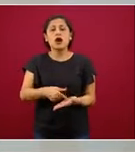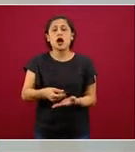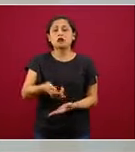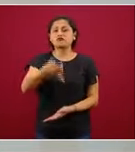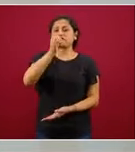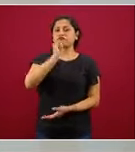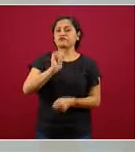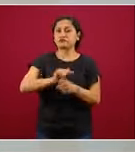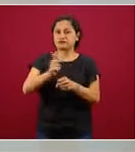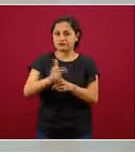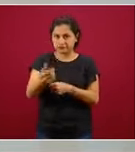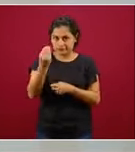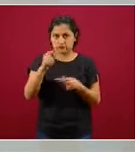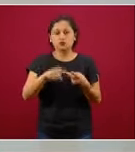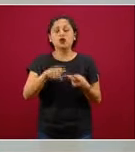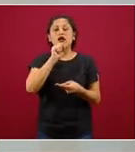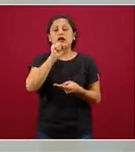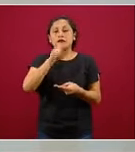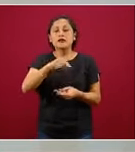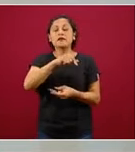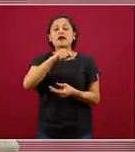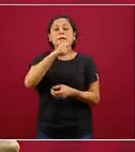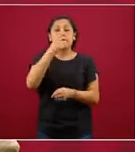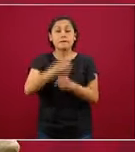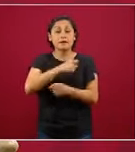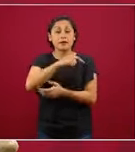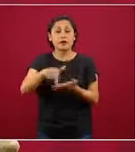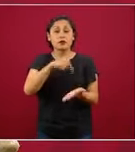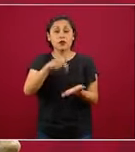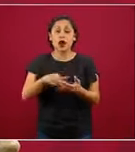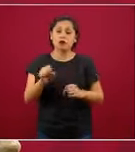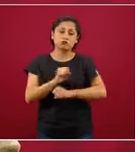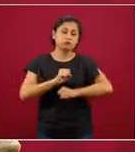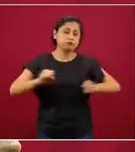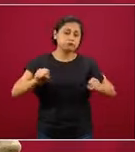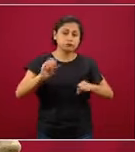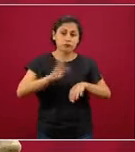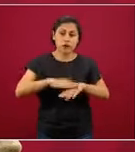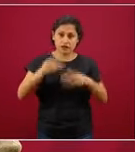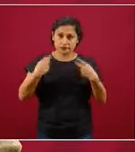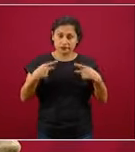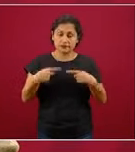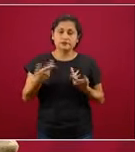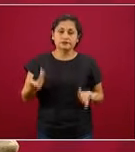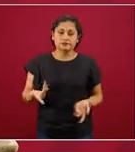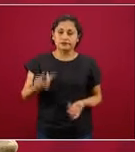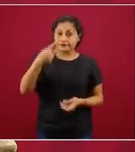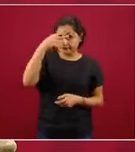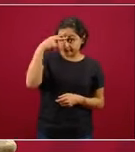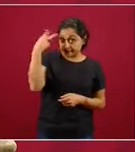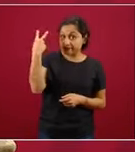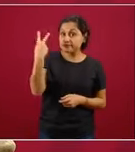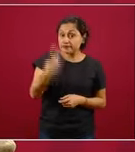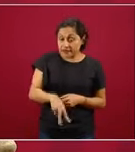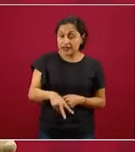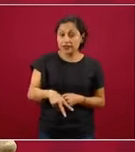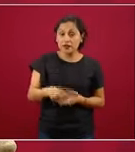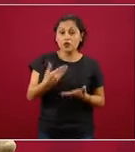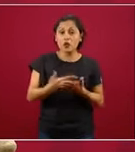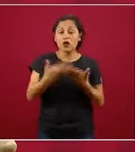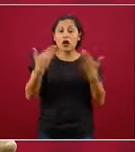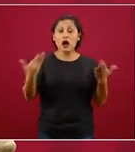lugares en la epidemia de obesidad, sobrepeso y diabetes, y hoy México es el país que sufre la mayor mortalidad